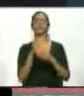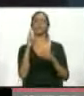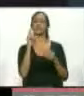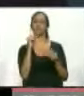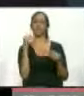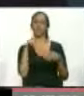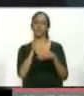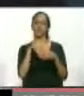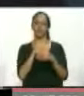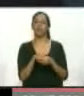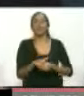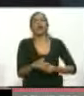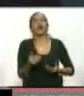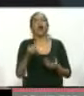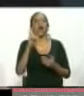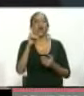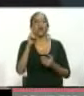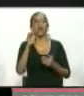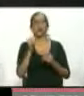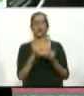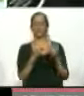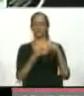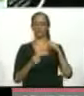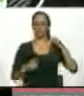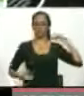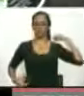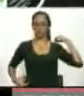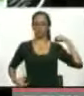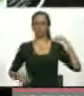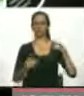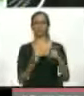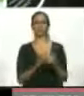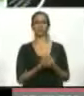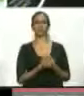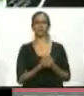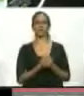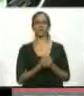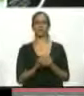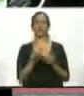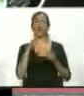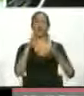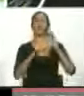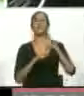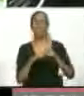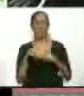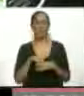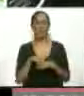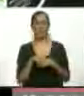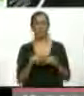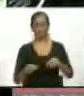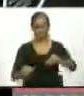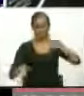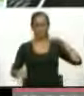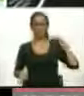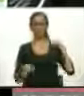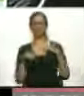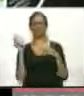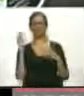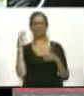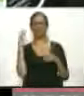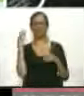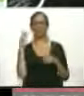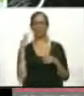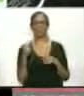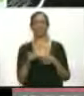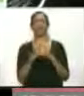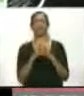que llevó a iván duque a la presidencia terminaron comprando le los votos para que se eligiera presidente de la republica toda